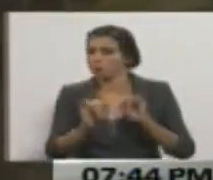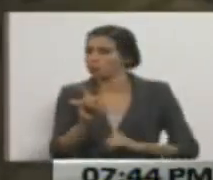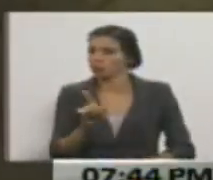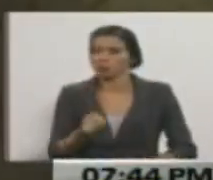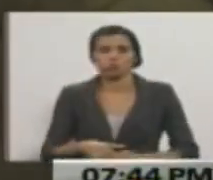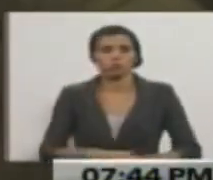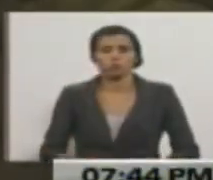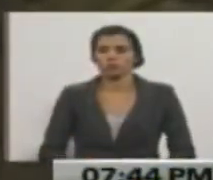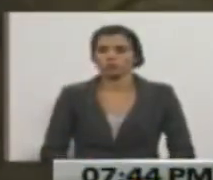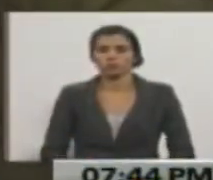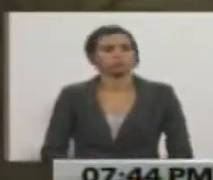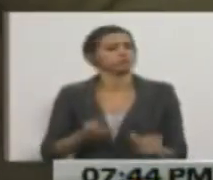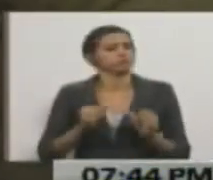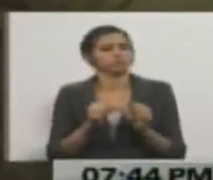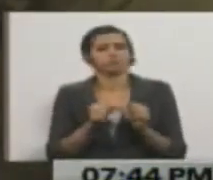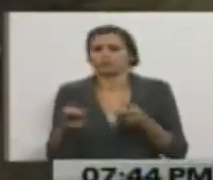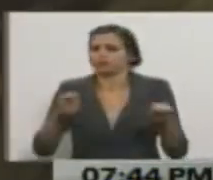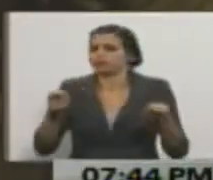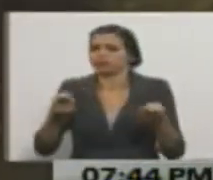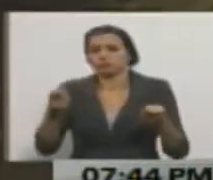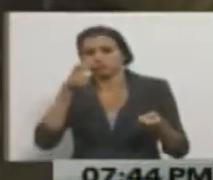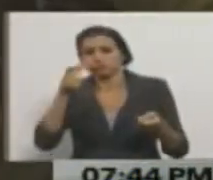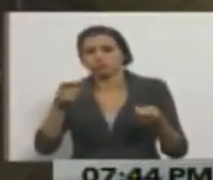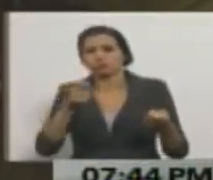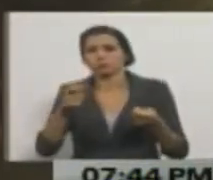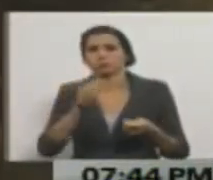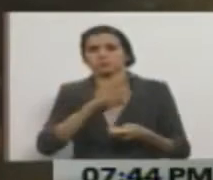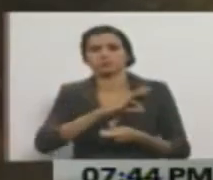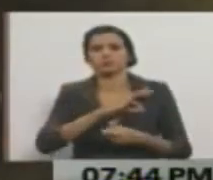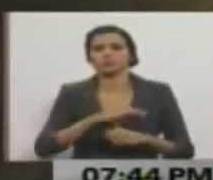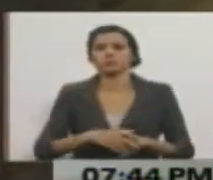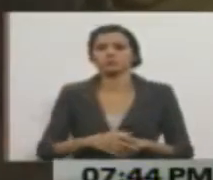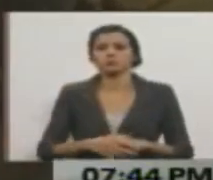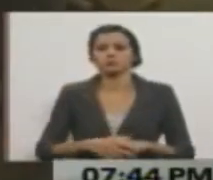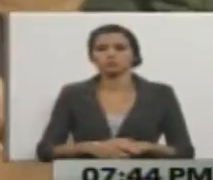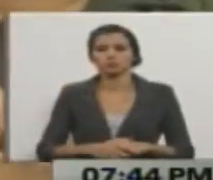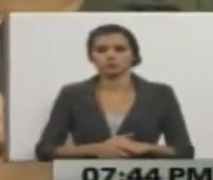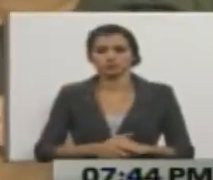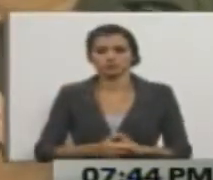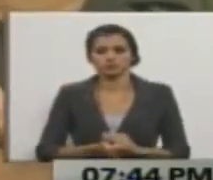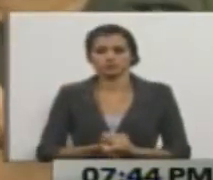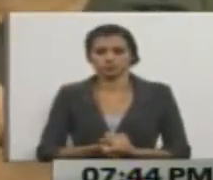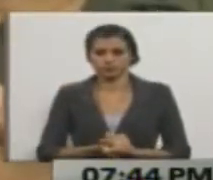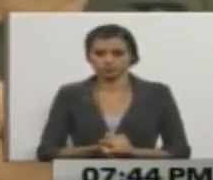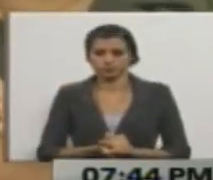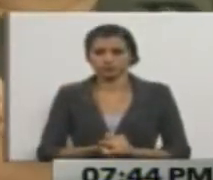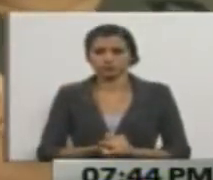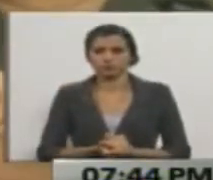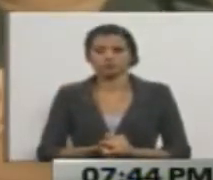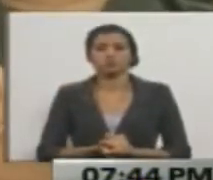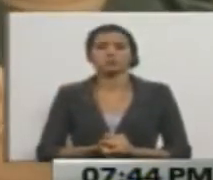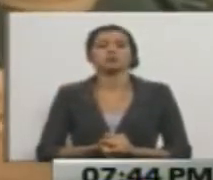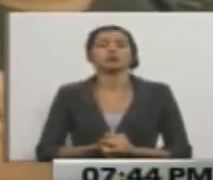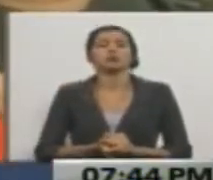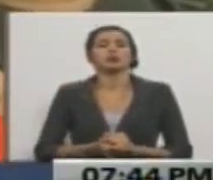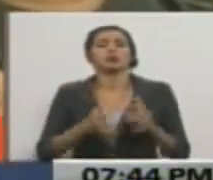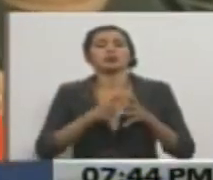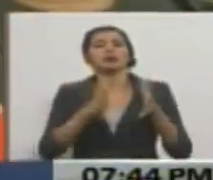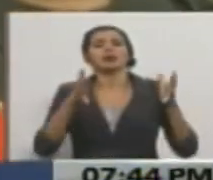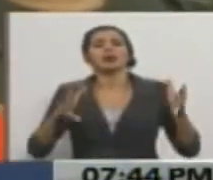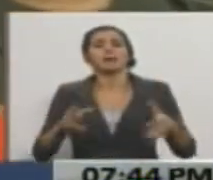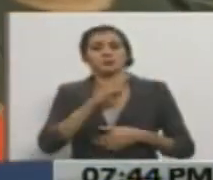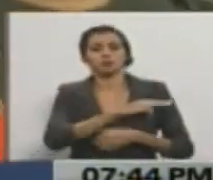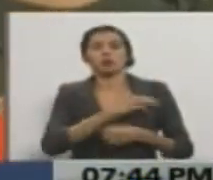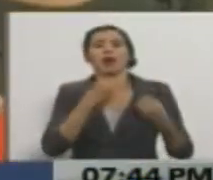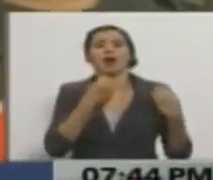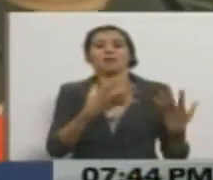seguir ejerciendo la continuidad que está establecida en esta gran misión abastecimiento. En el nombre de la gran misión Abastecimiento Soberano,